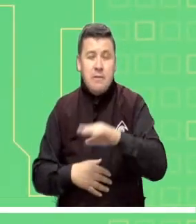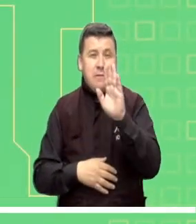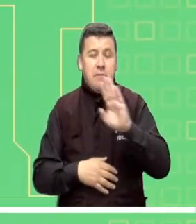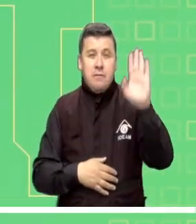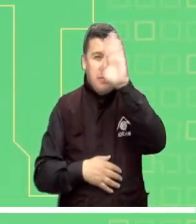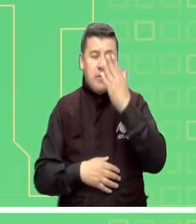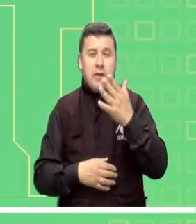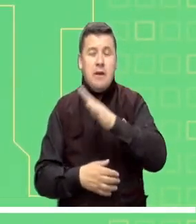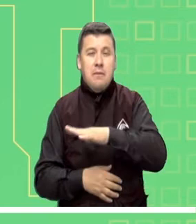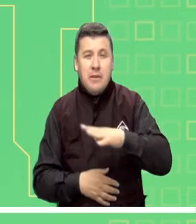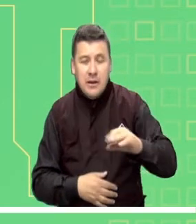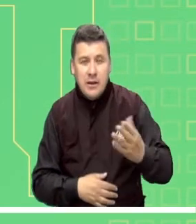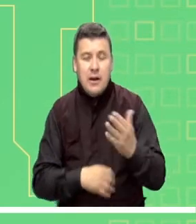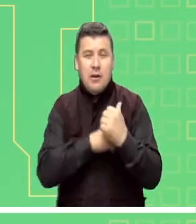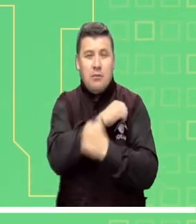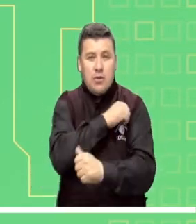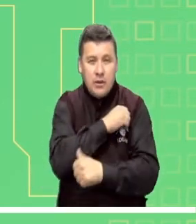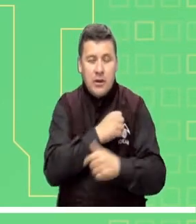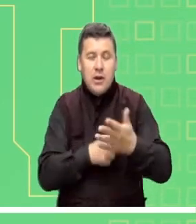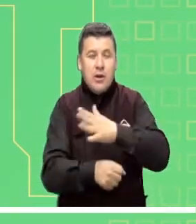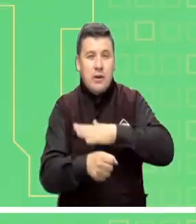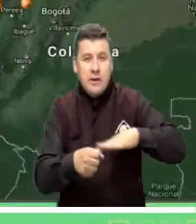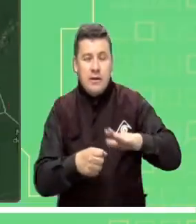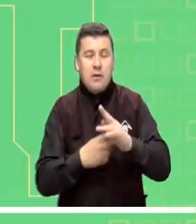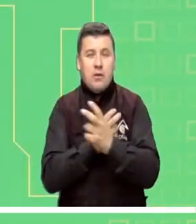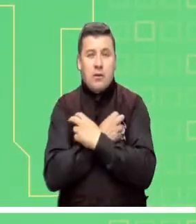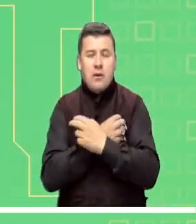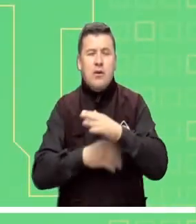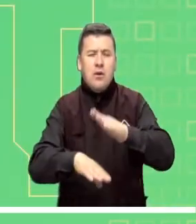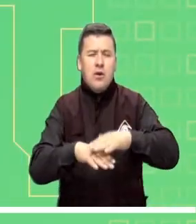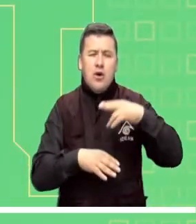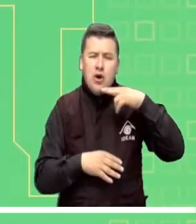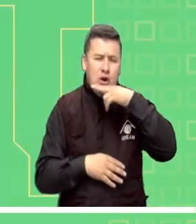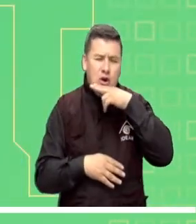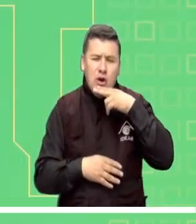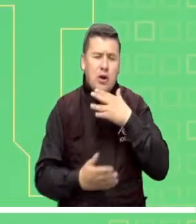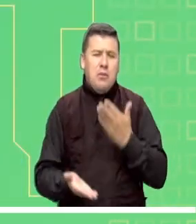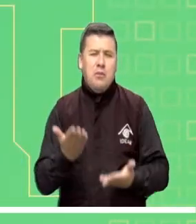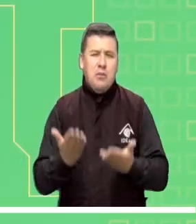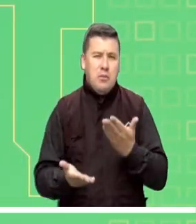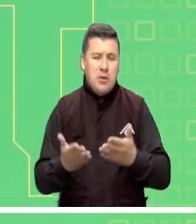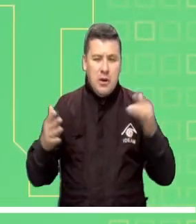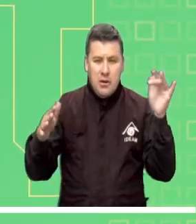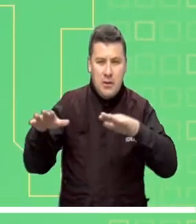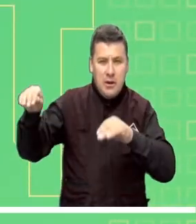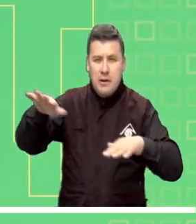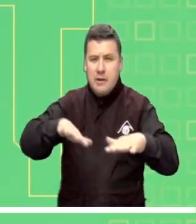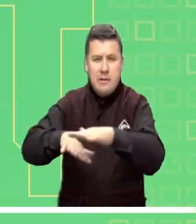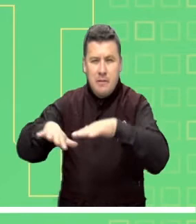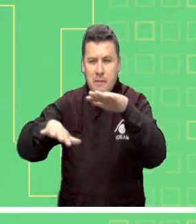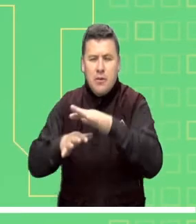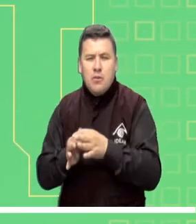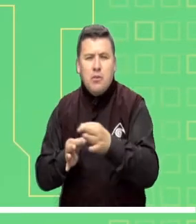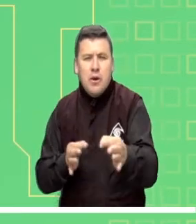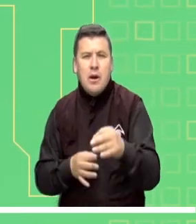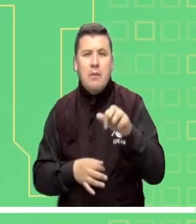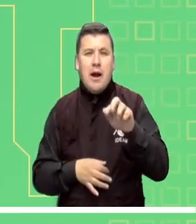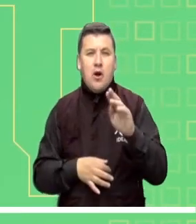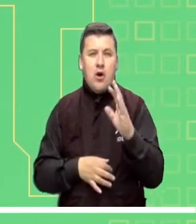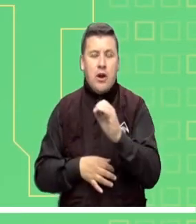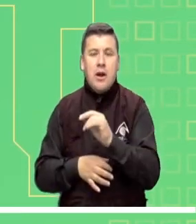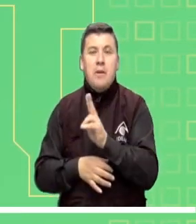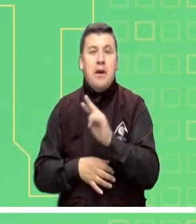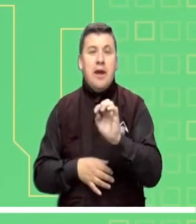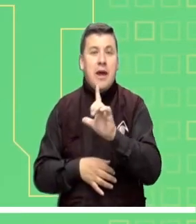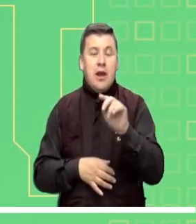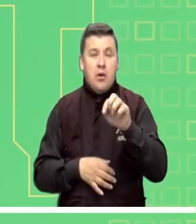pastos localizados en los departamentos de Magdalena, Boyacá, Cundinamarca y Huila. Alerta roja por alta probabilidad de deslizamientos en los municipios